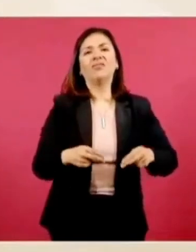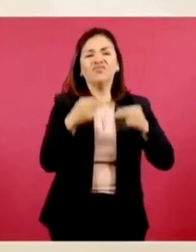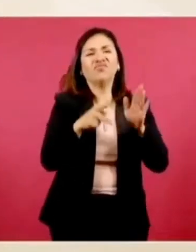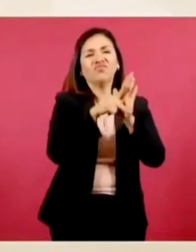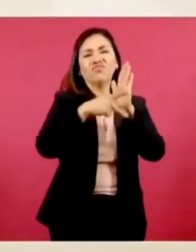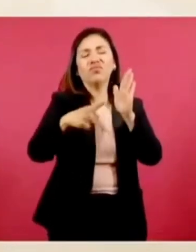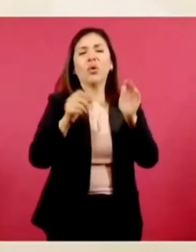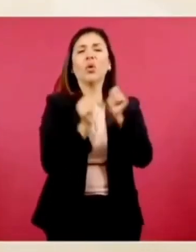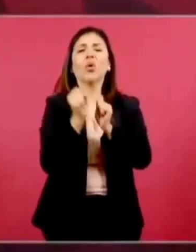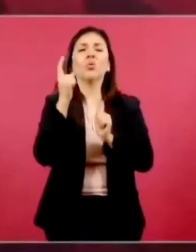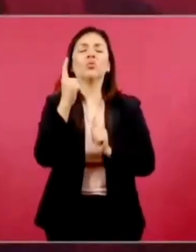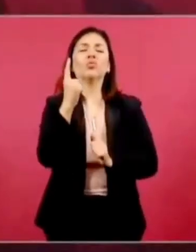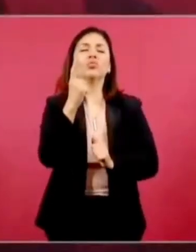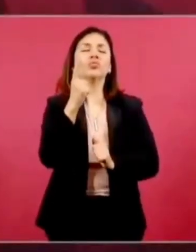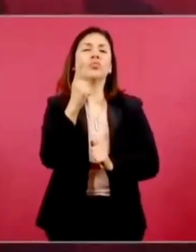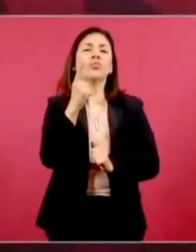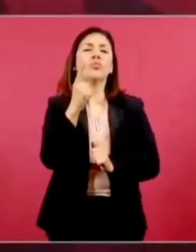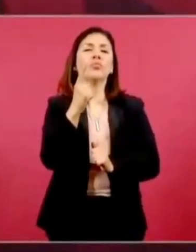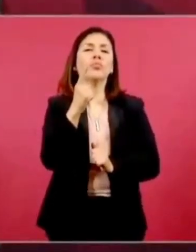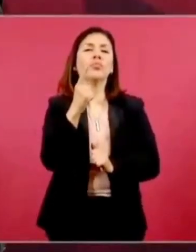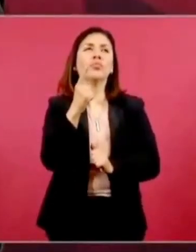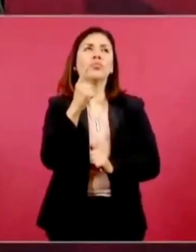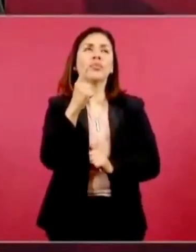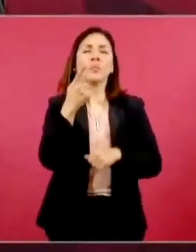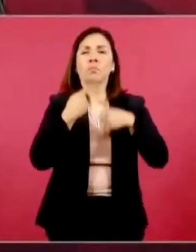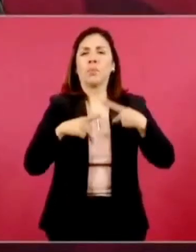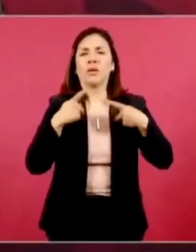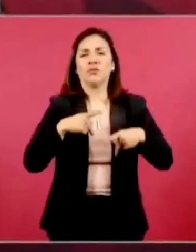un republicano de Arizona,